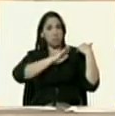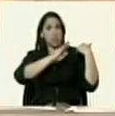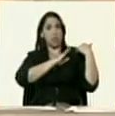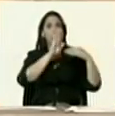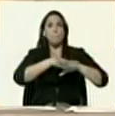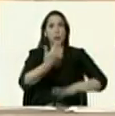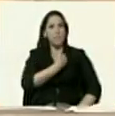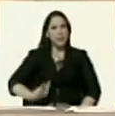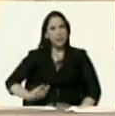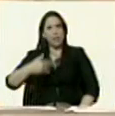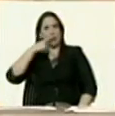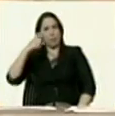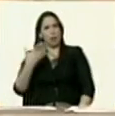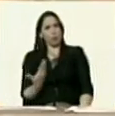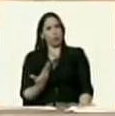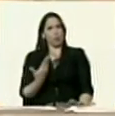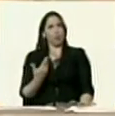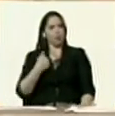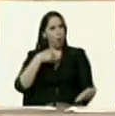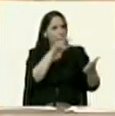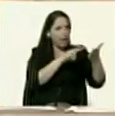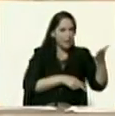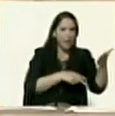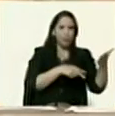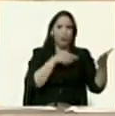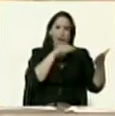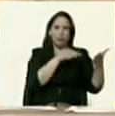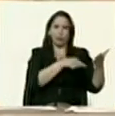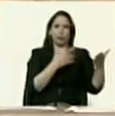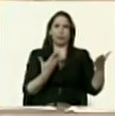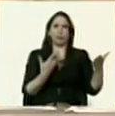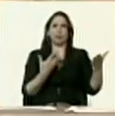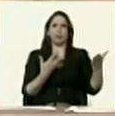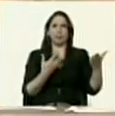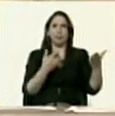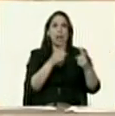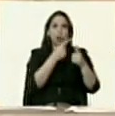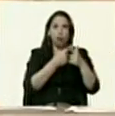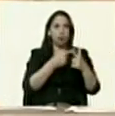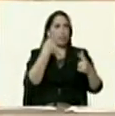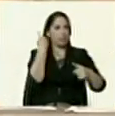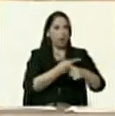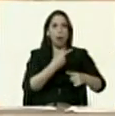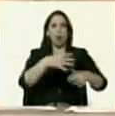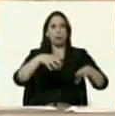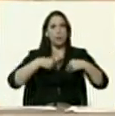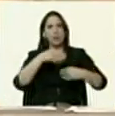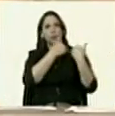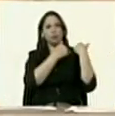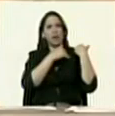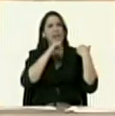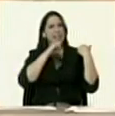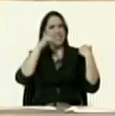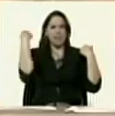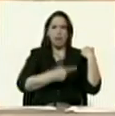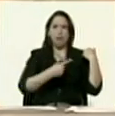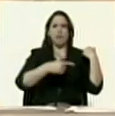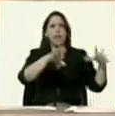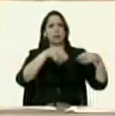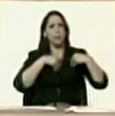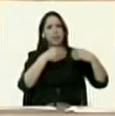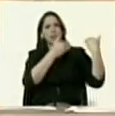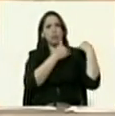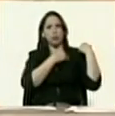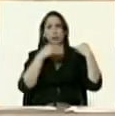yo soy el presidente y yo soy el que lo estoy leyendo. Que soy yo y tengo que asumir la responsabilidad. Aquí quien tiene que asumir la responsabilidad